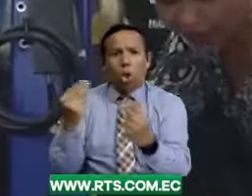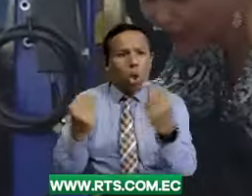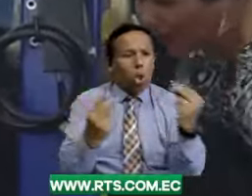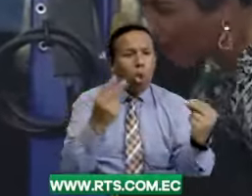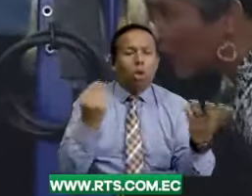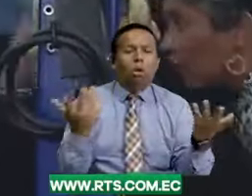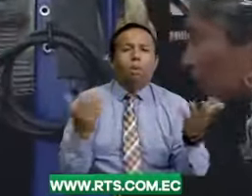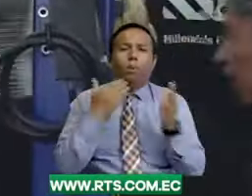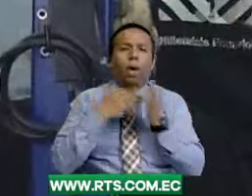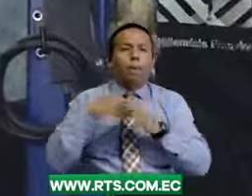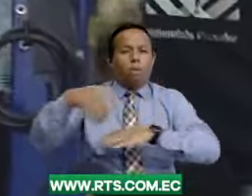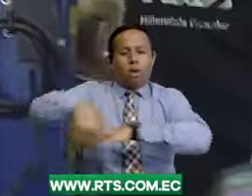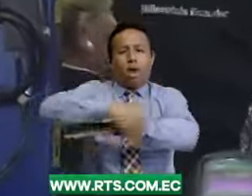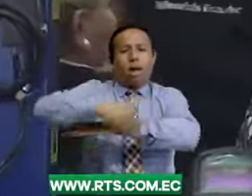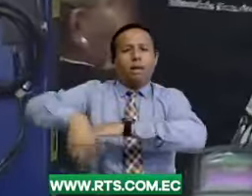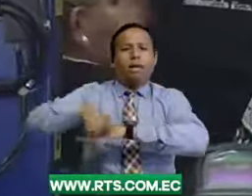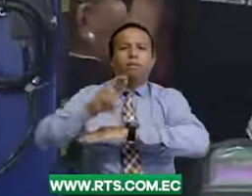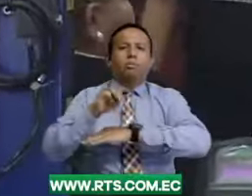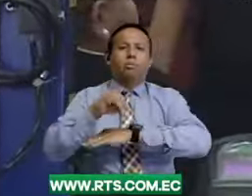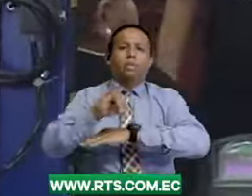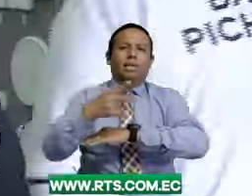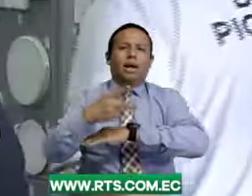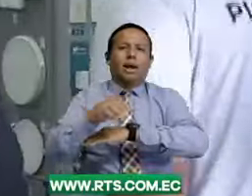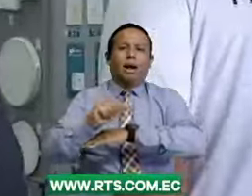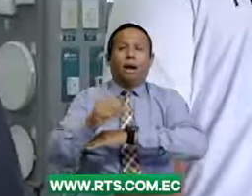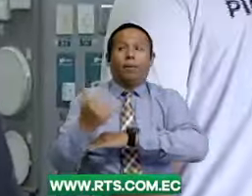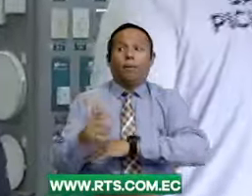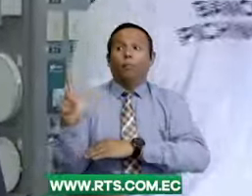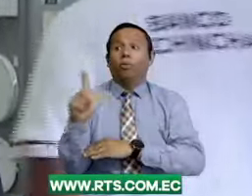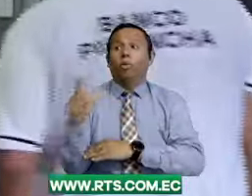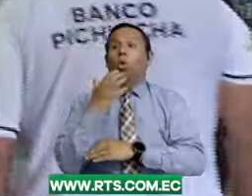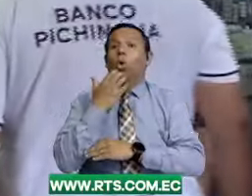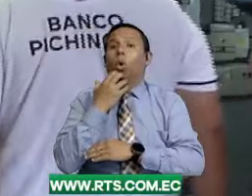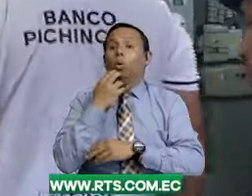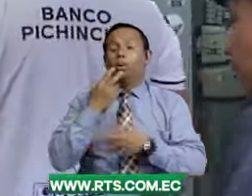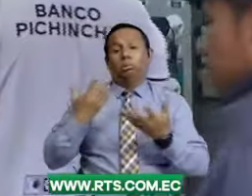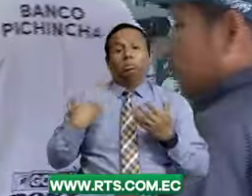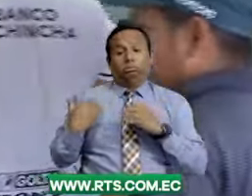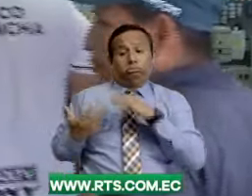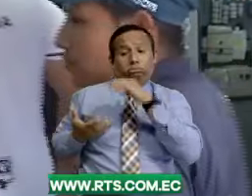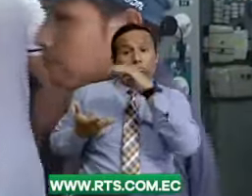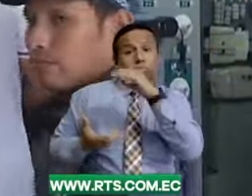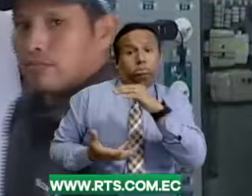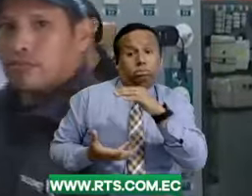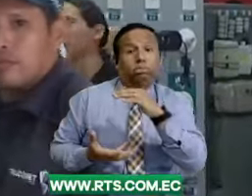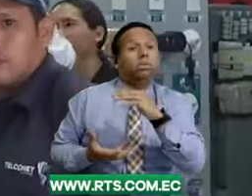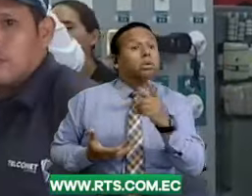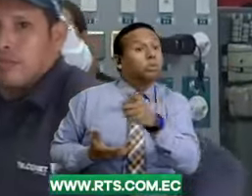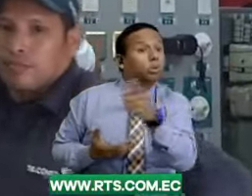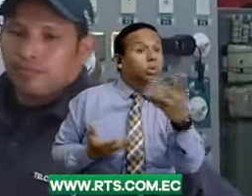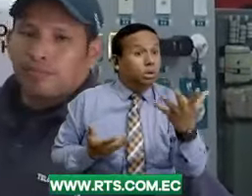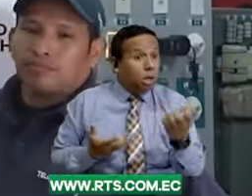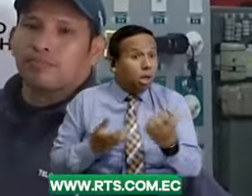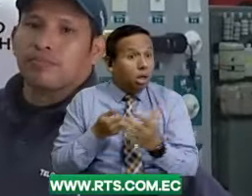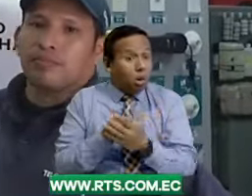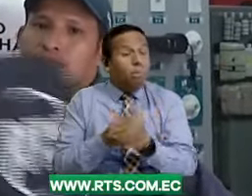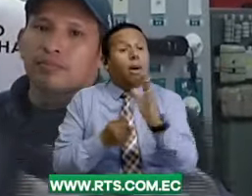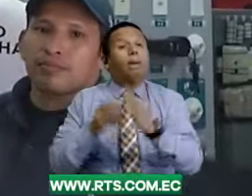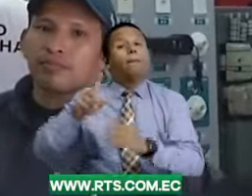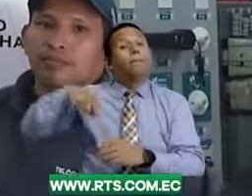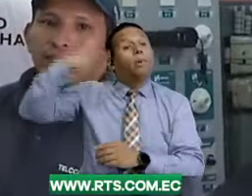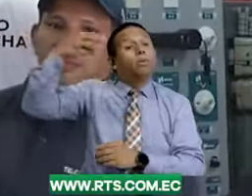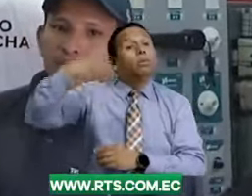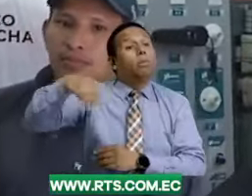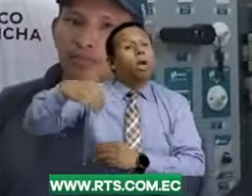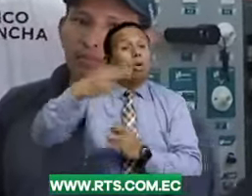calle Rumichaca incluso había preventa este lunes. Tenemos generadores disponibles para el día miércoles, bajo preventa el que tenemos. O sea, la